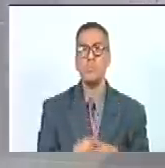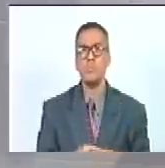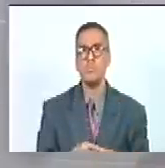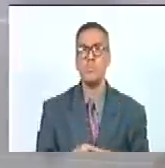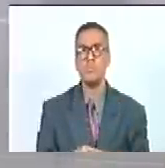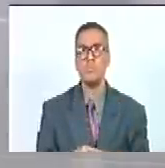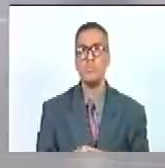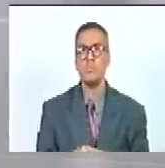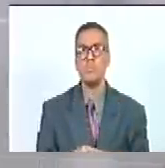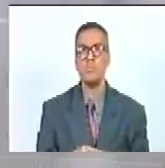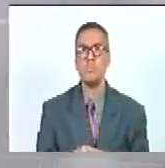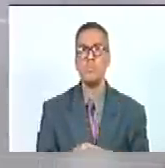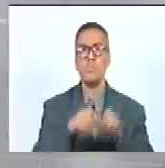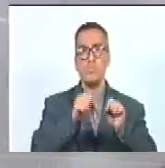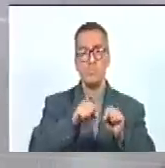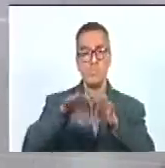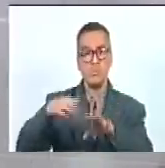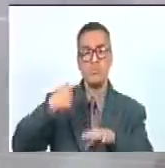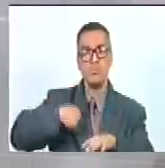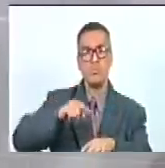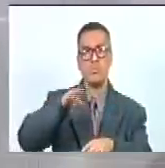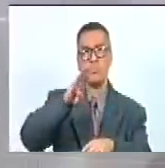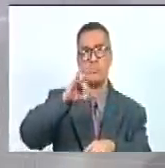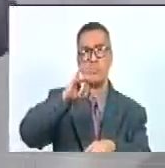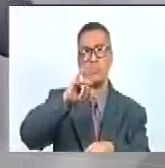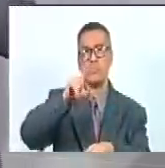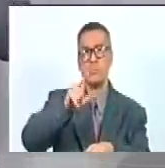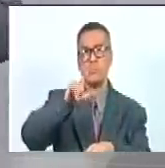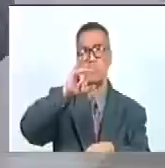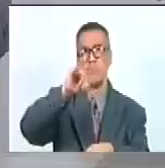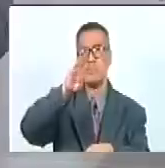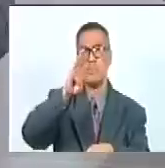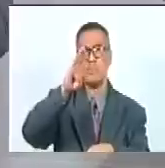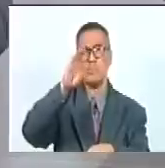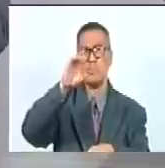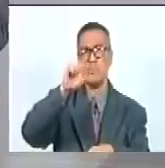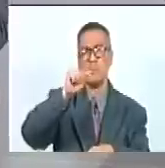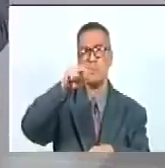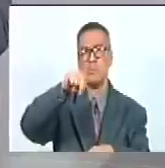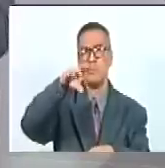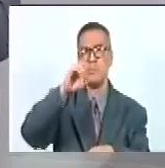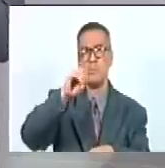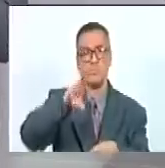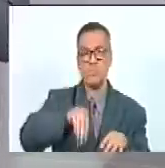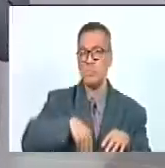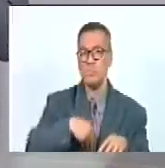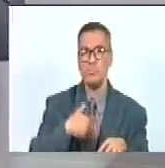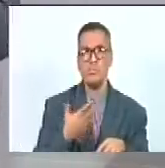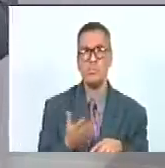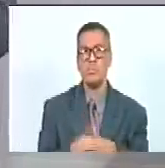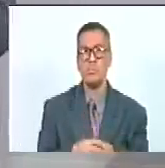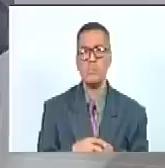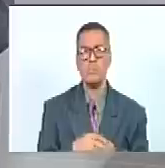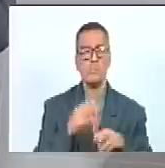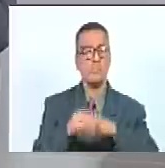debía abandonar el Líbano, irse del Líbano, puesto que no podían